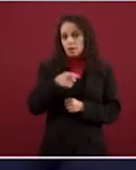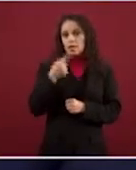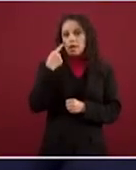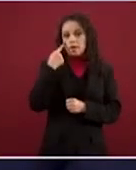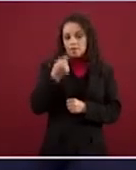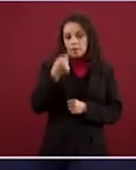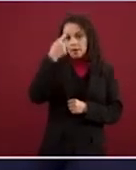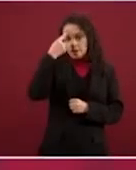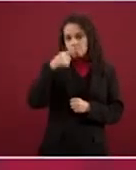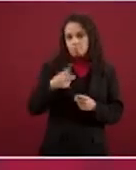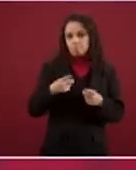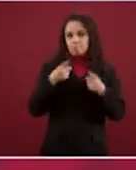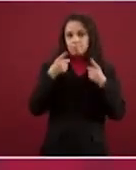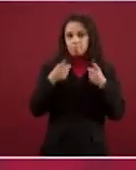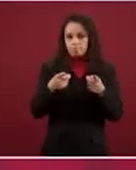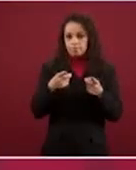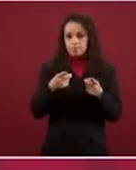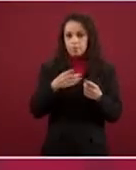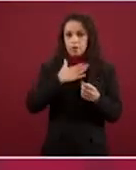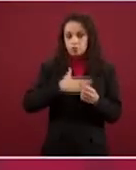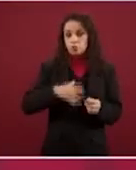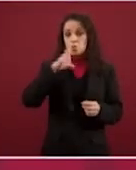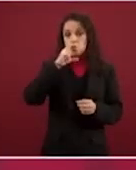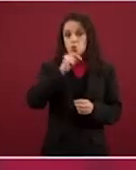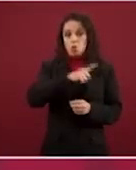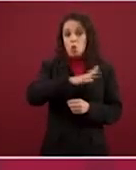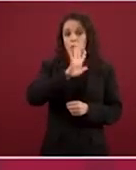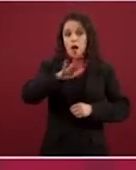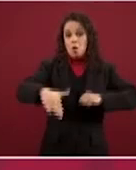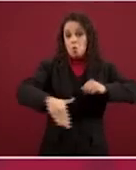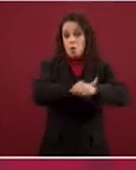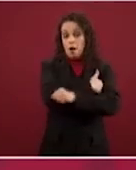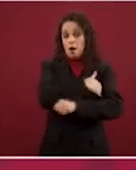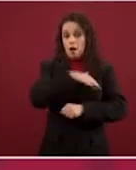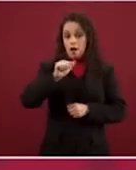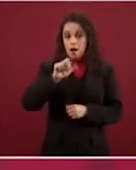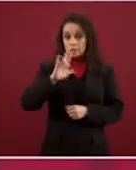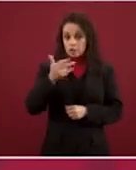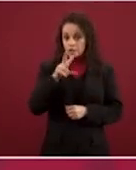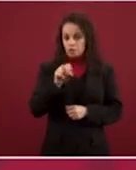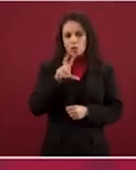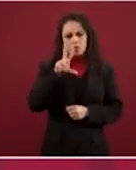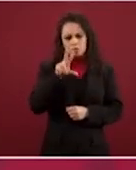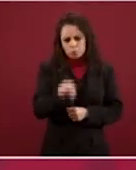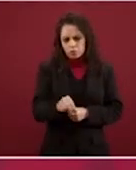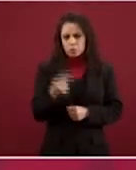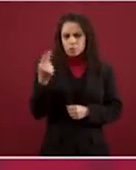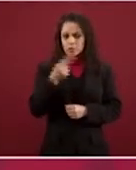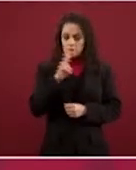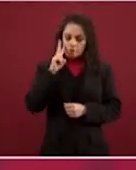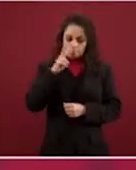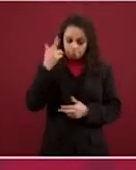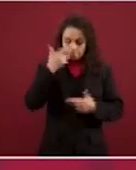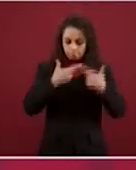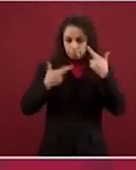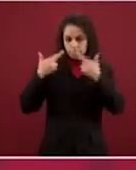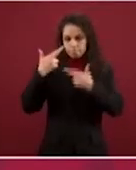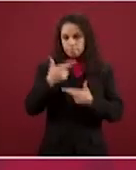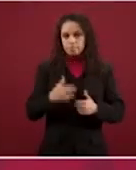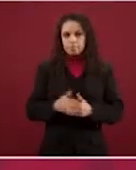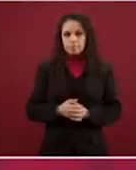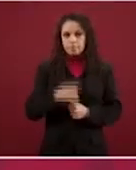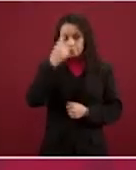no se archive y que se le dé curso a